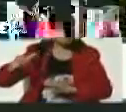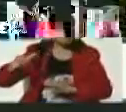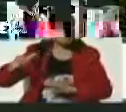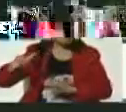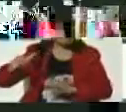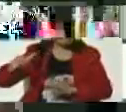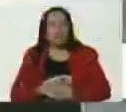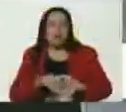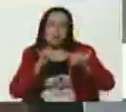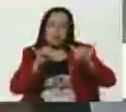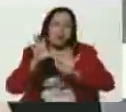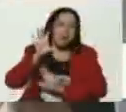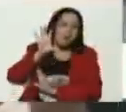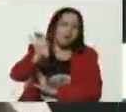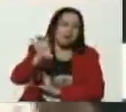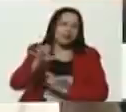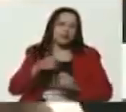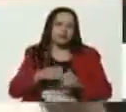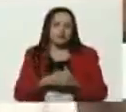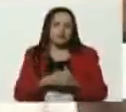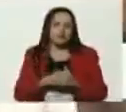de patria.